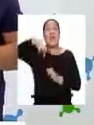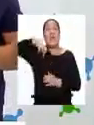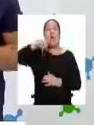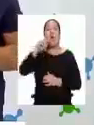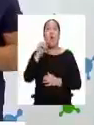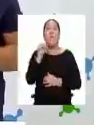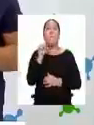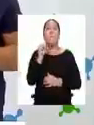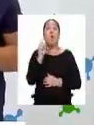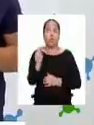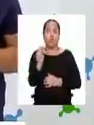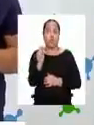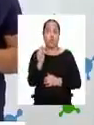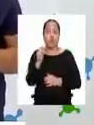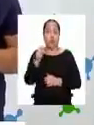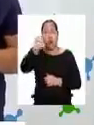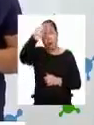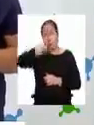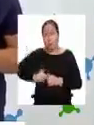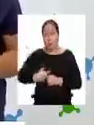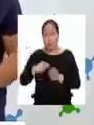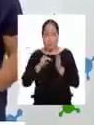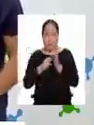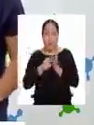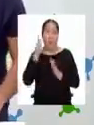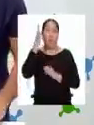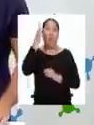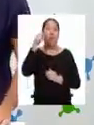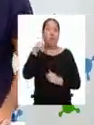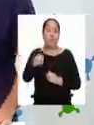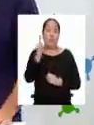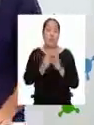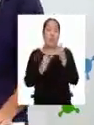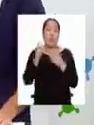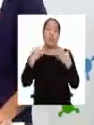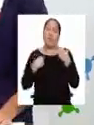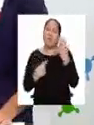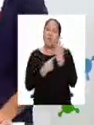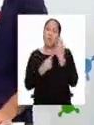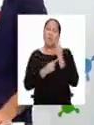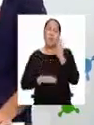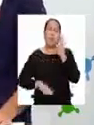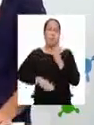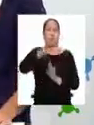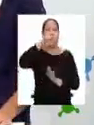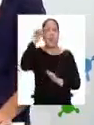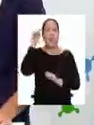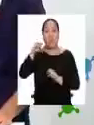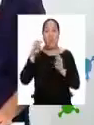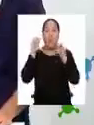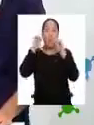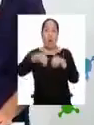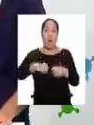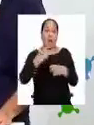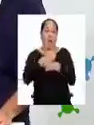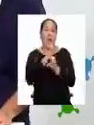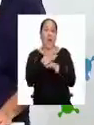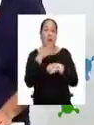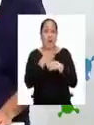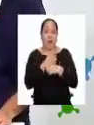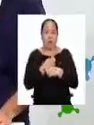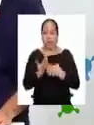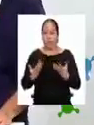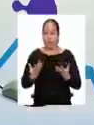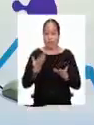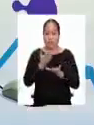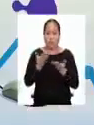los humanos del futuro que contarían con una tecnología superior a la nuestra. Por ello, podrían crear simulaciones muy complejas de